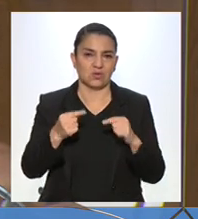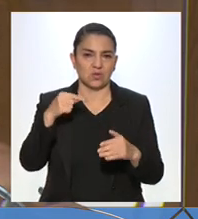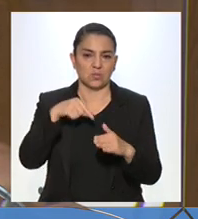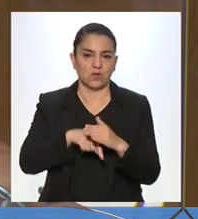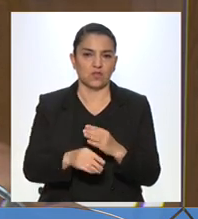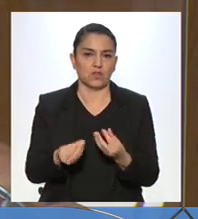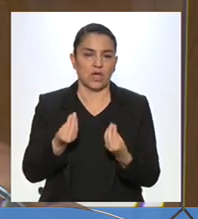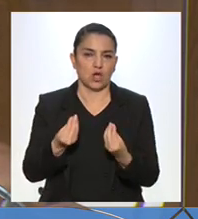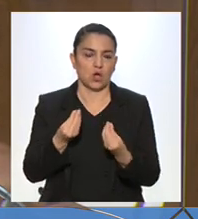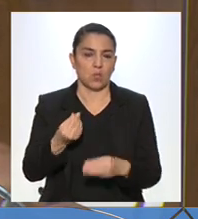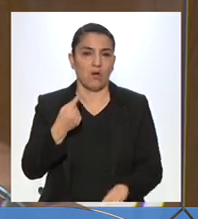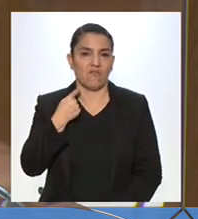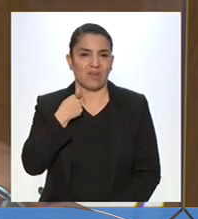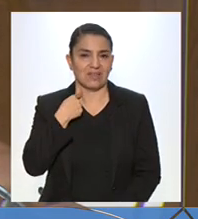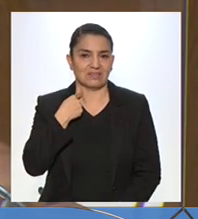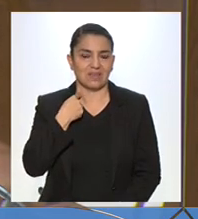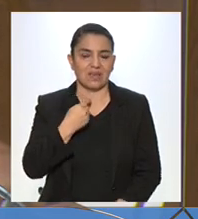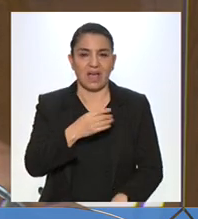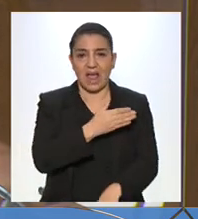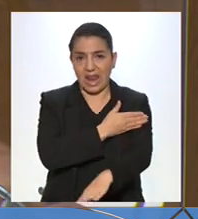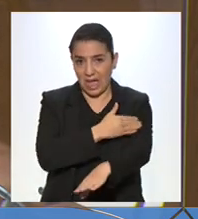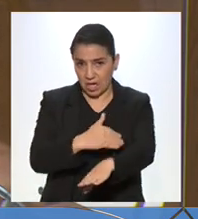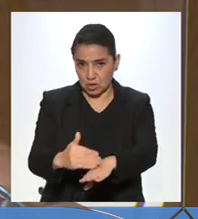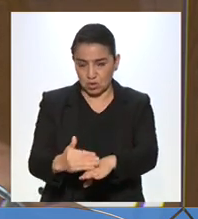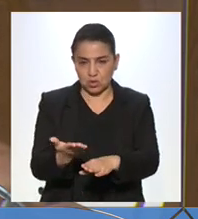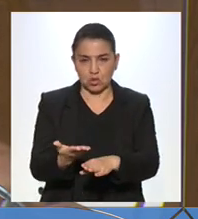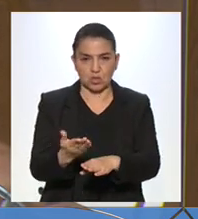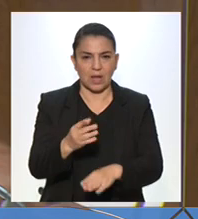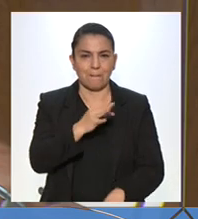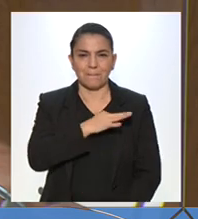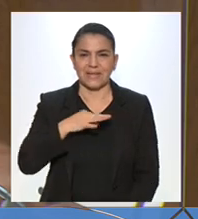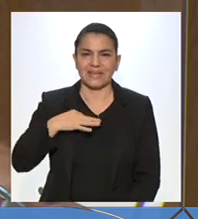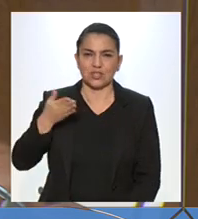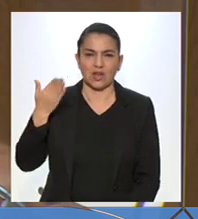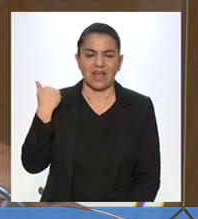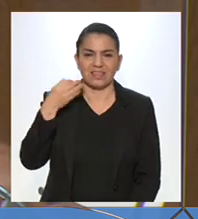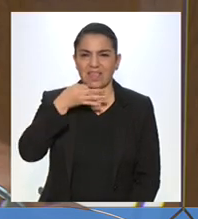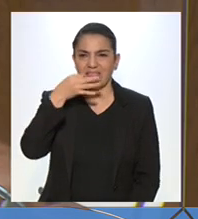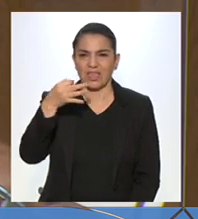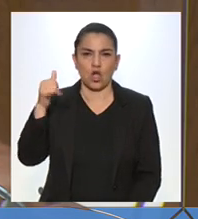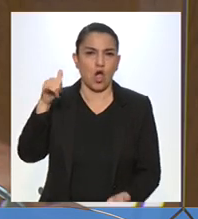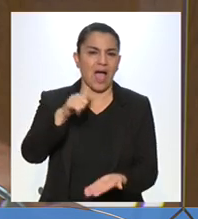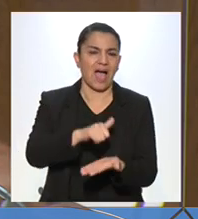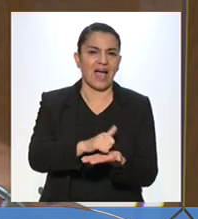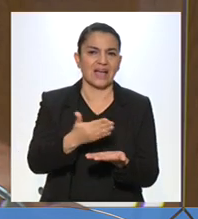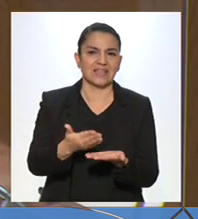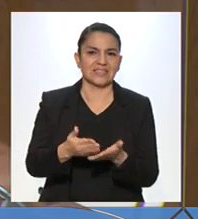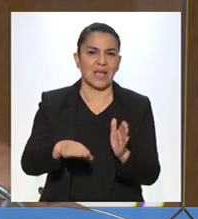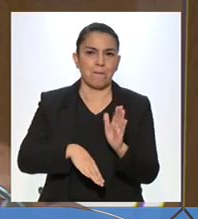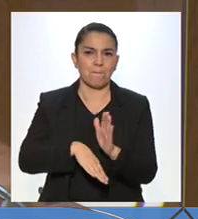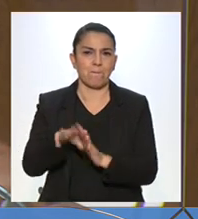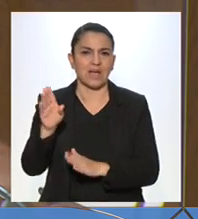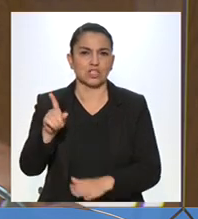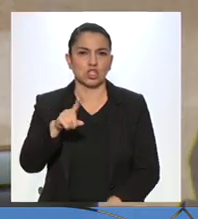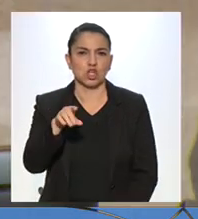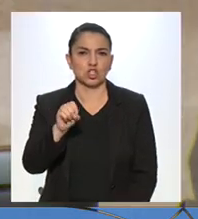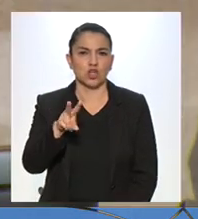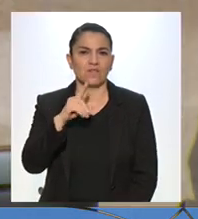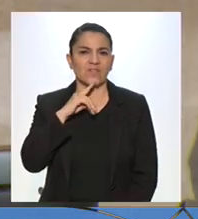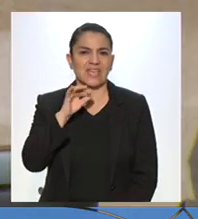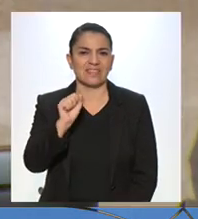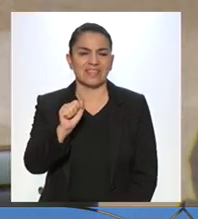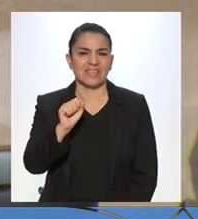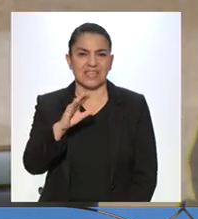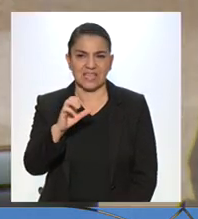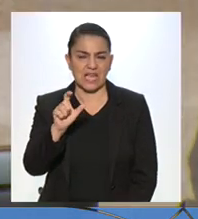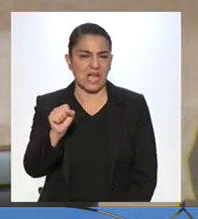cómo impactan en la zona. Hubo una vez un ministro que dijo que la región de Aysén era la región más soviética que él haya conocido, porque todo dependía